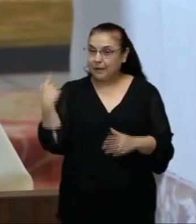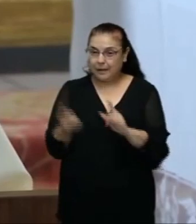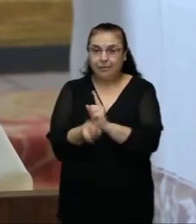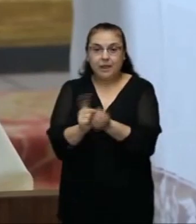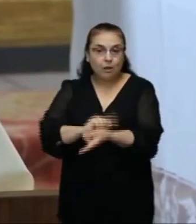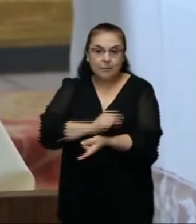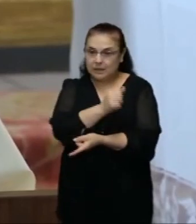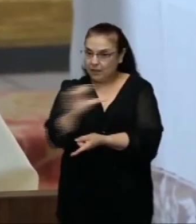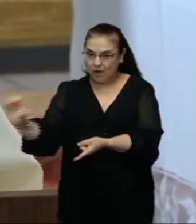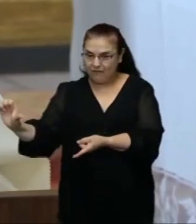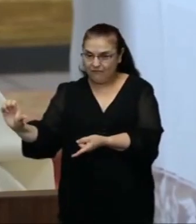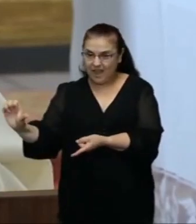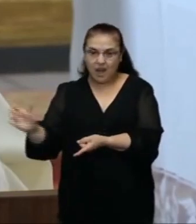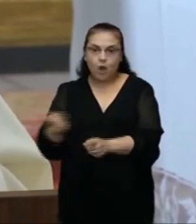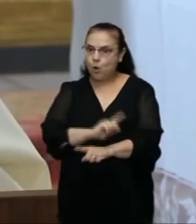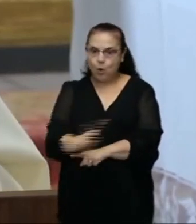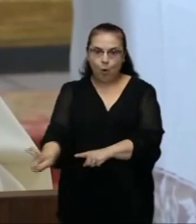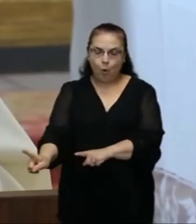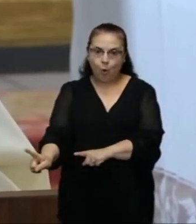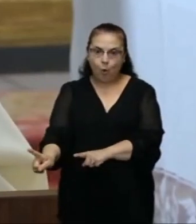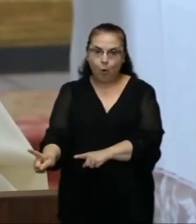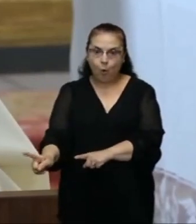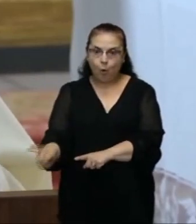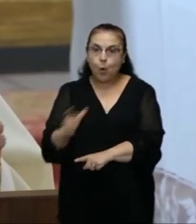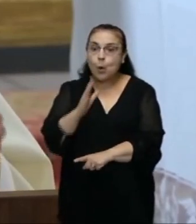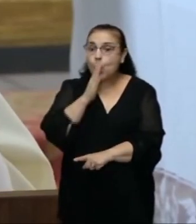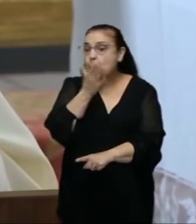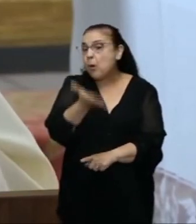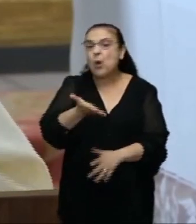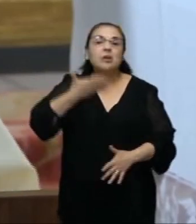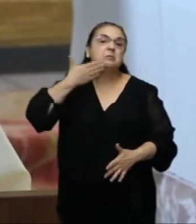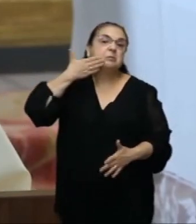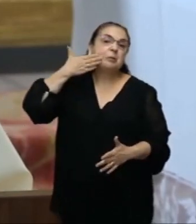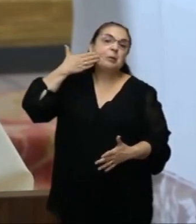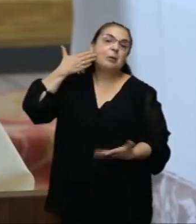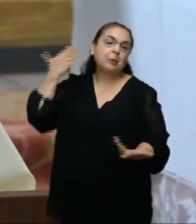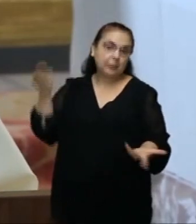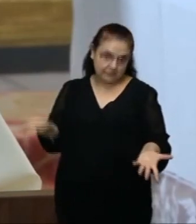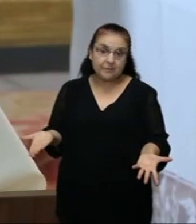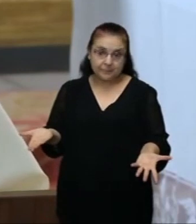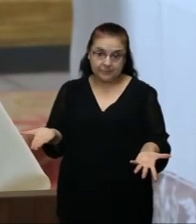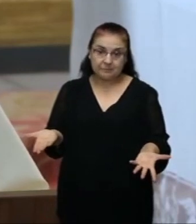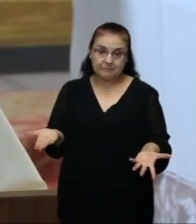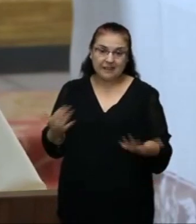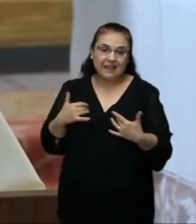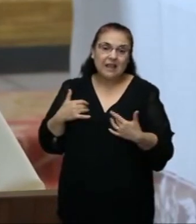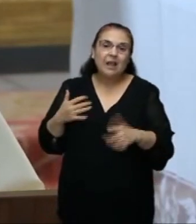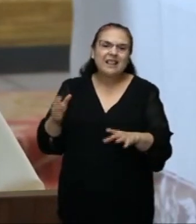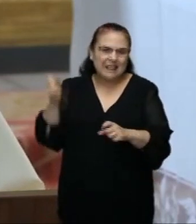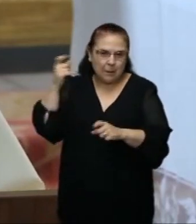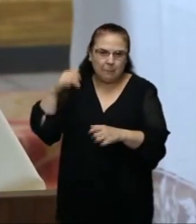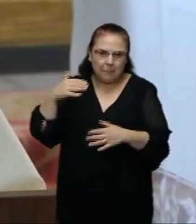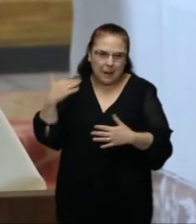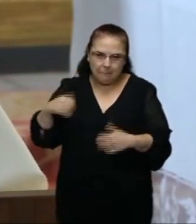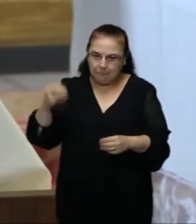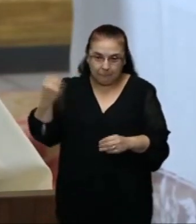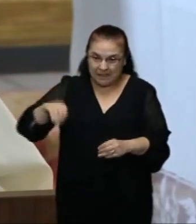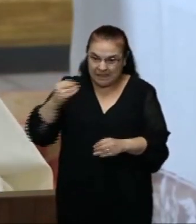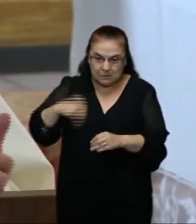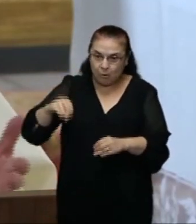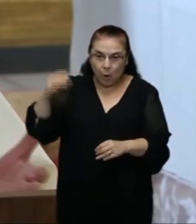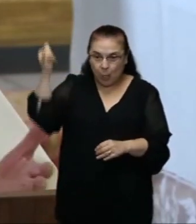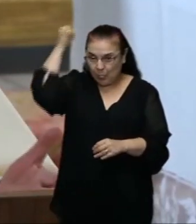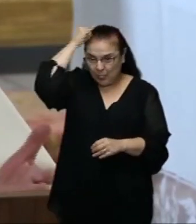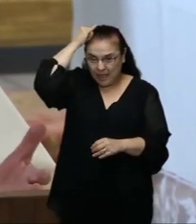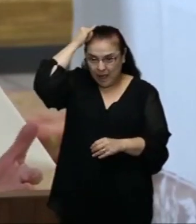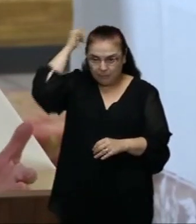convertido a la fe, porque si se le sube a la cabeza, es condenado por el propio diablo. Porque,